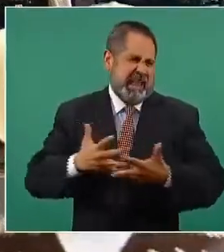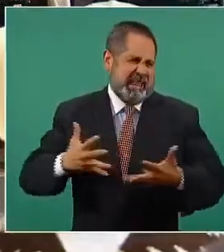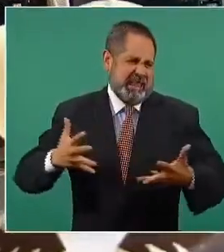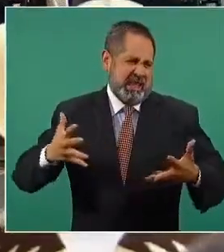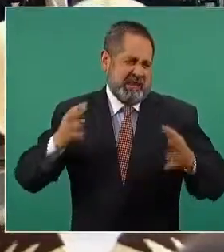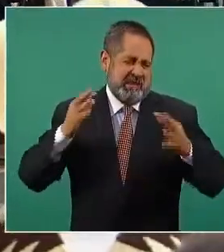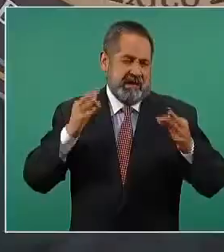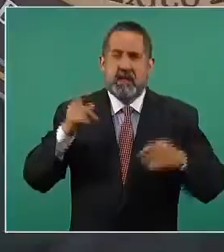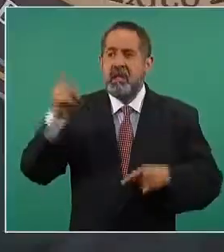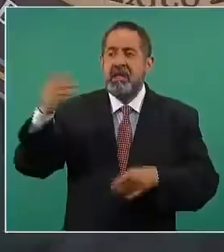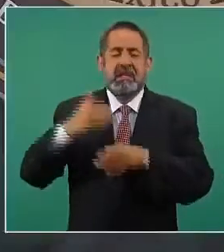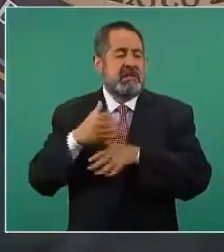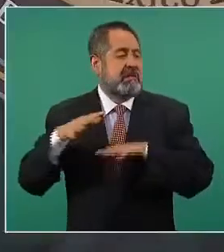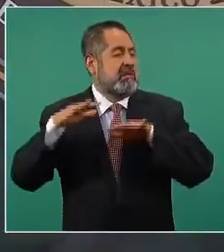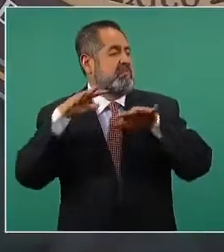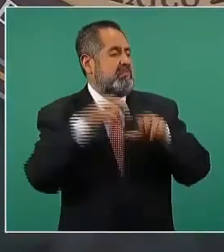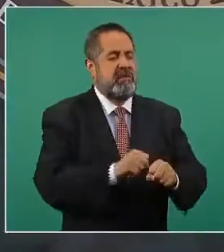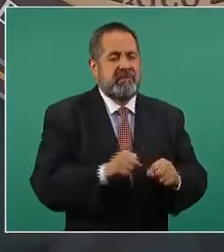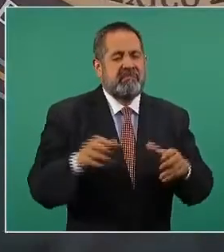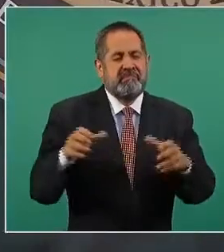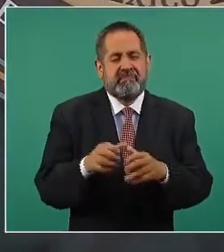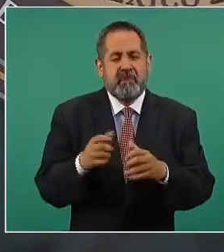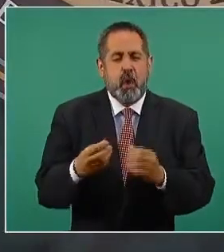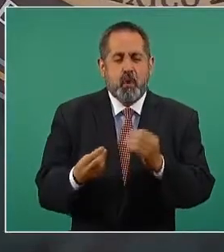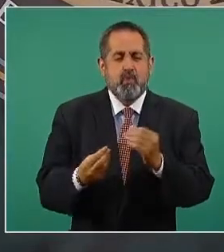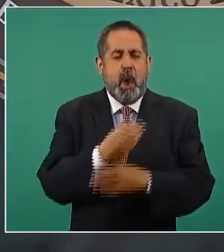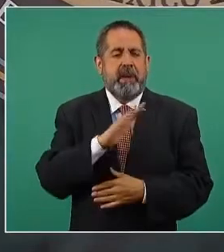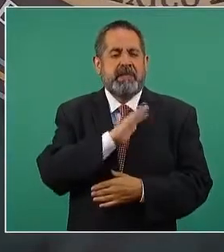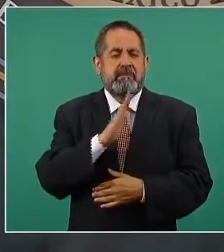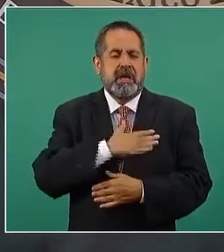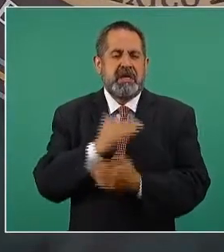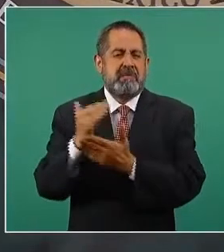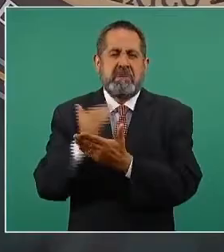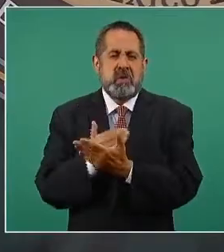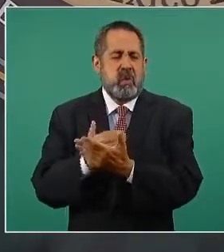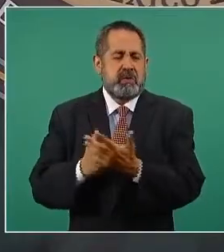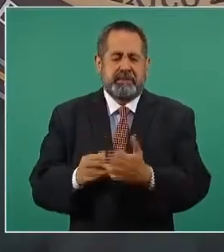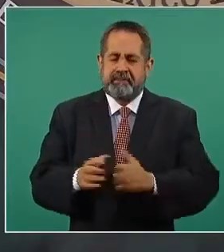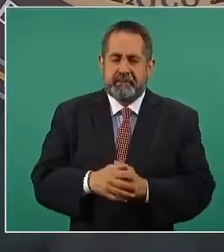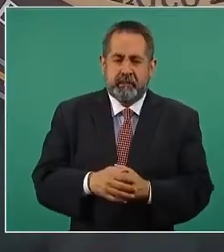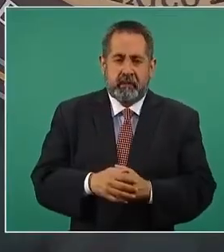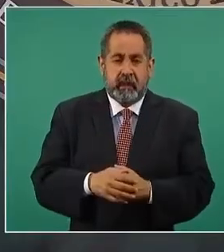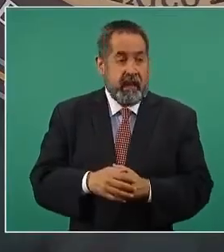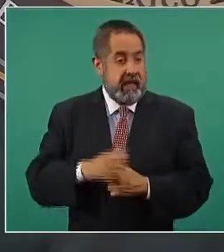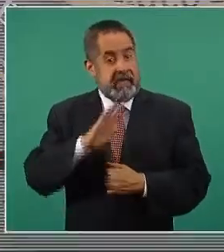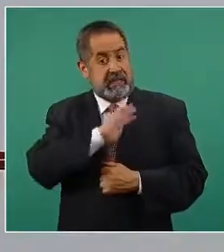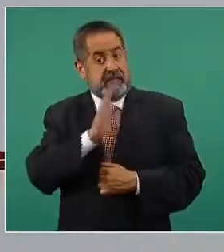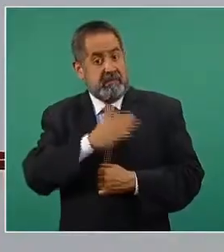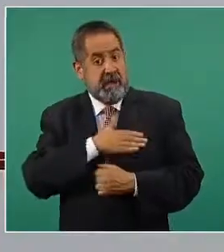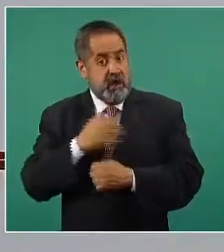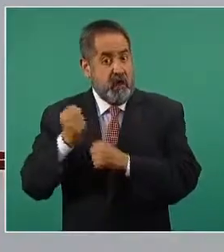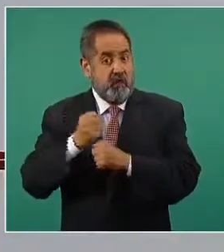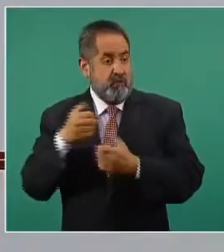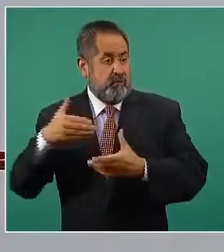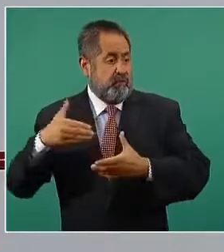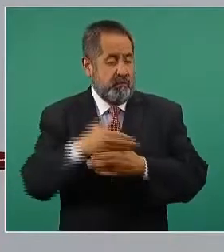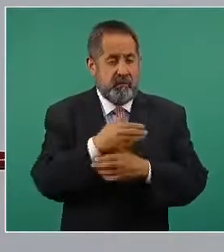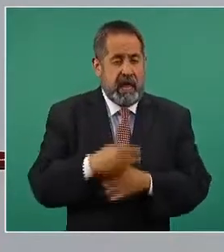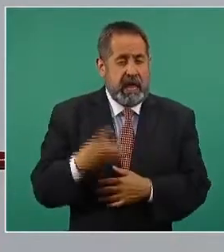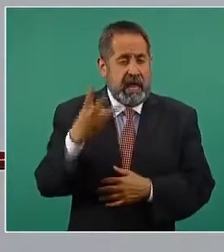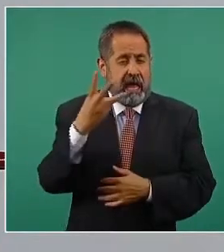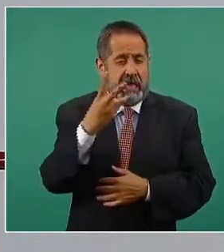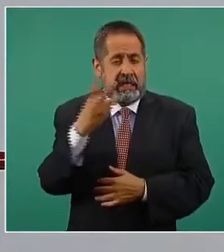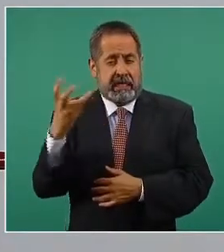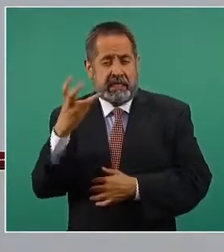que reemplazó la Nueva España. El poderío español se mantuvo por 3